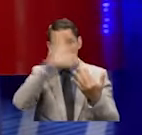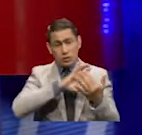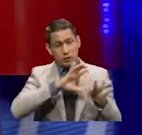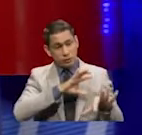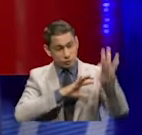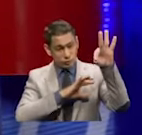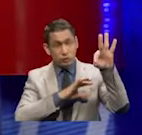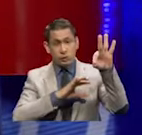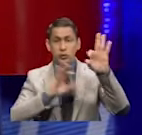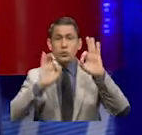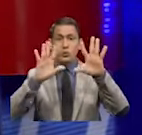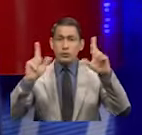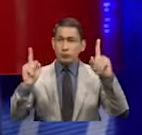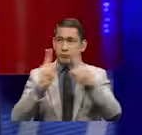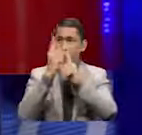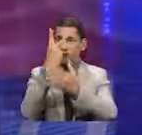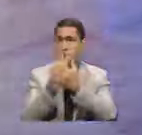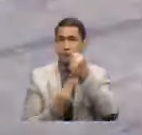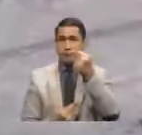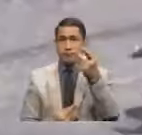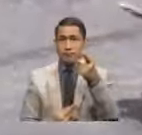reencuentro.